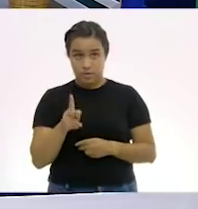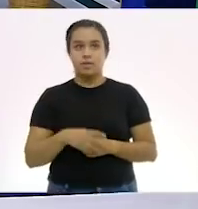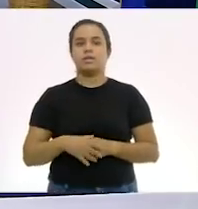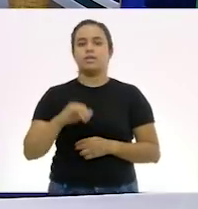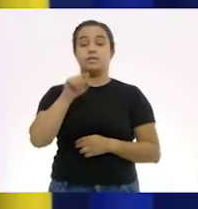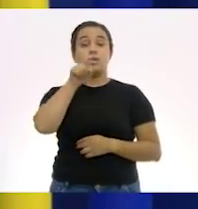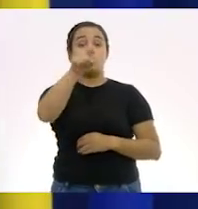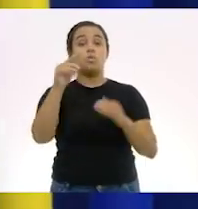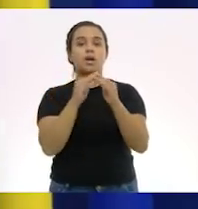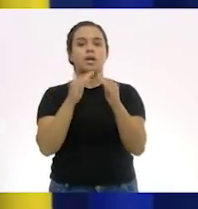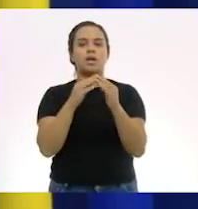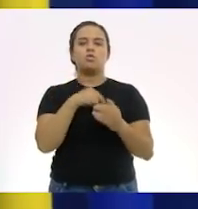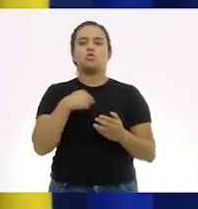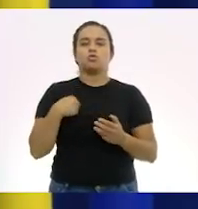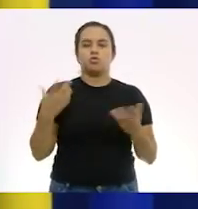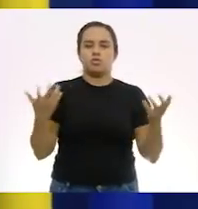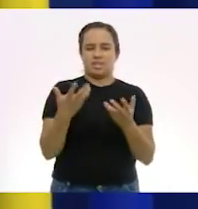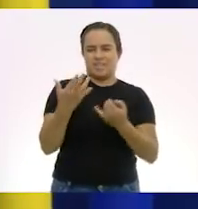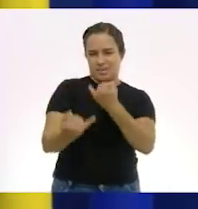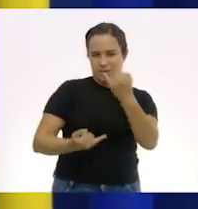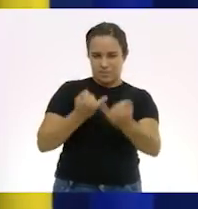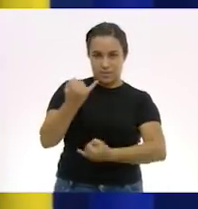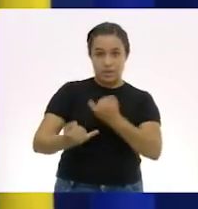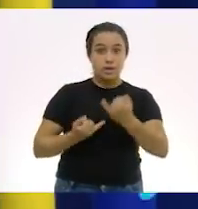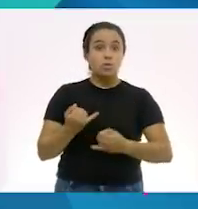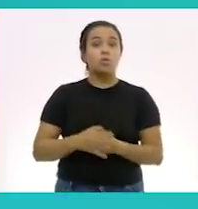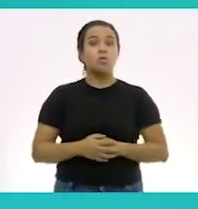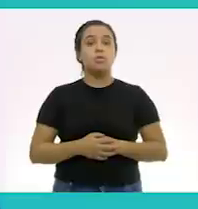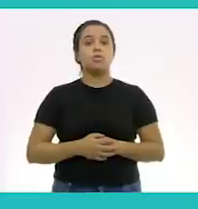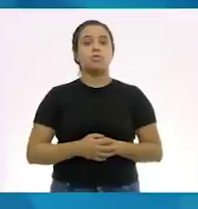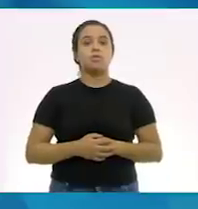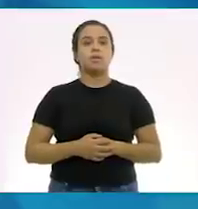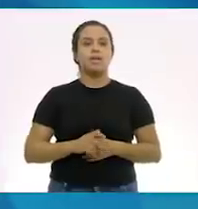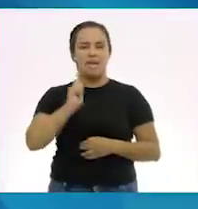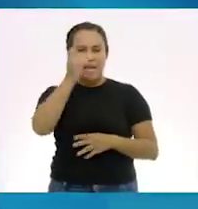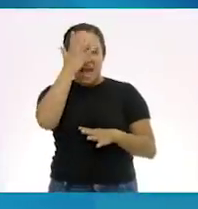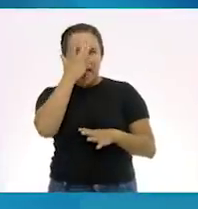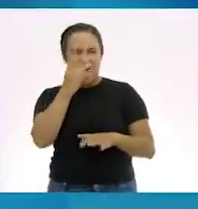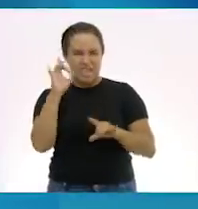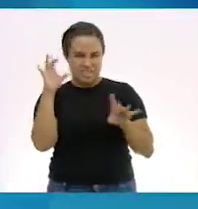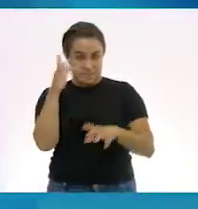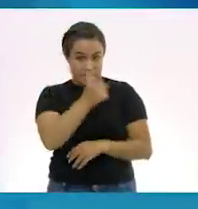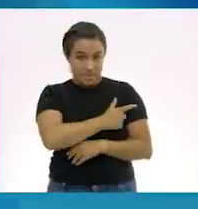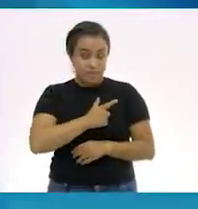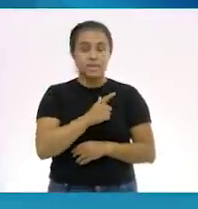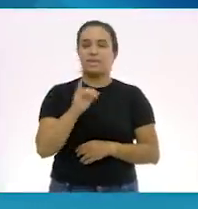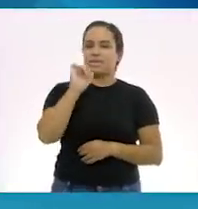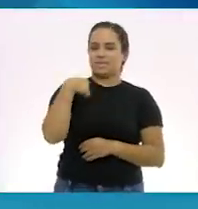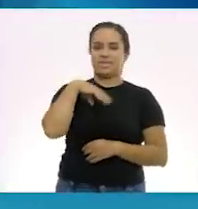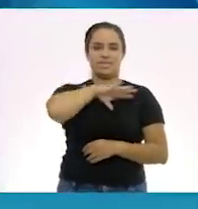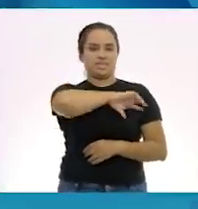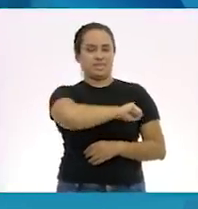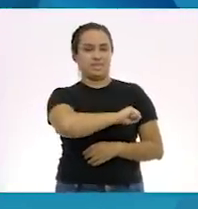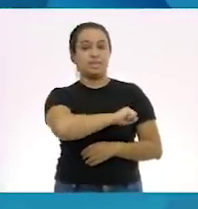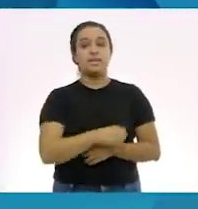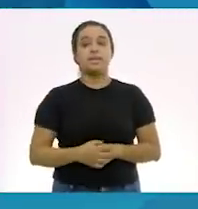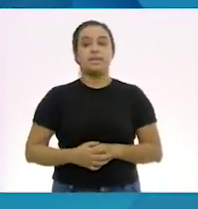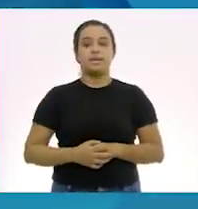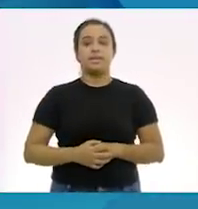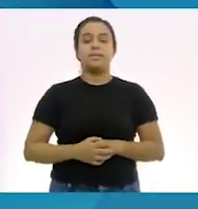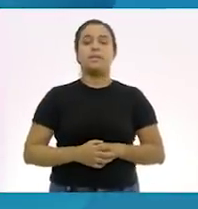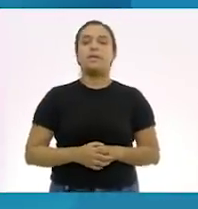¿Ok? Podemos desplazarnos adelante, atrás, derecha, izquierda y en las